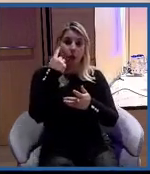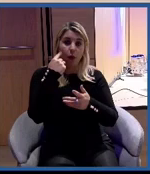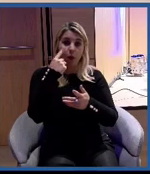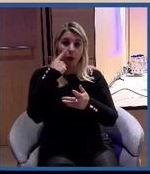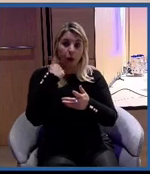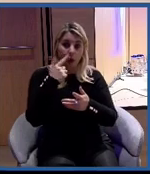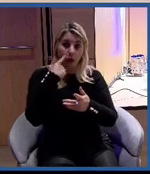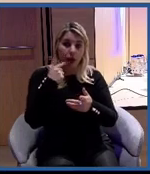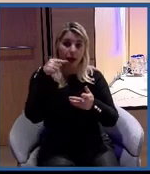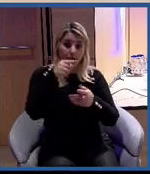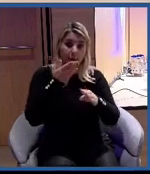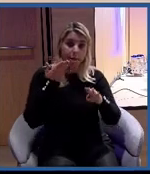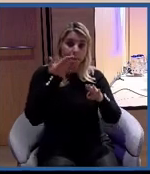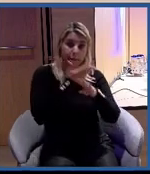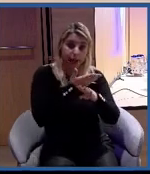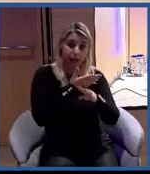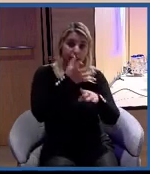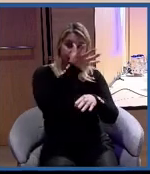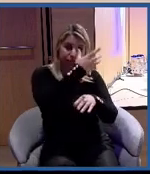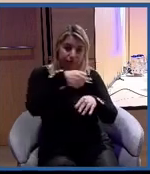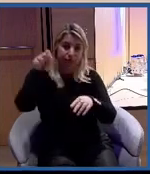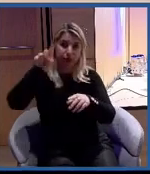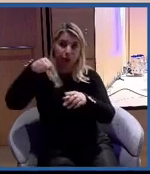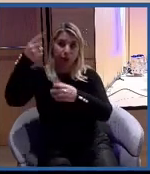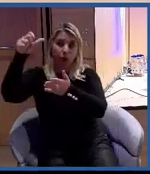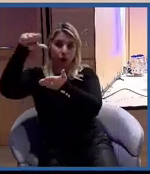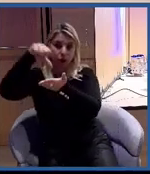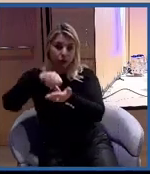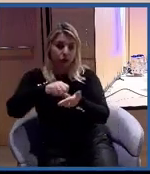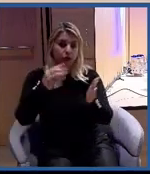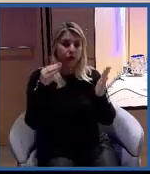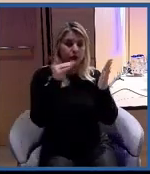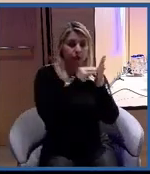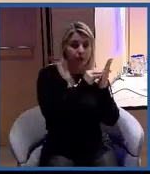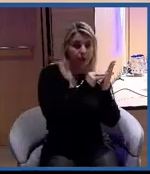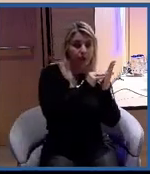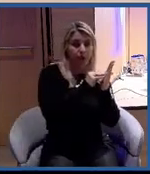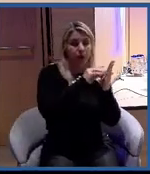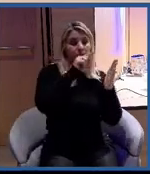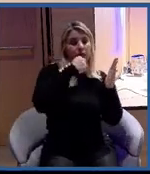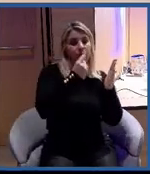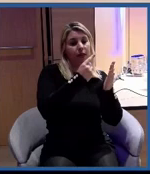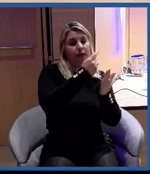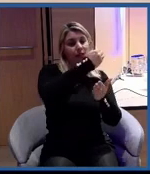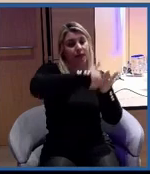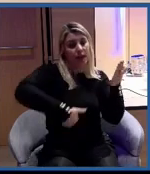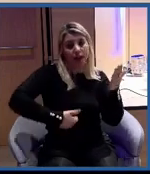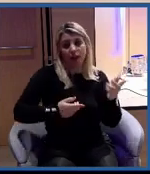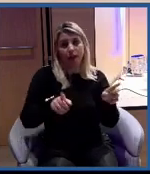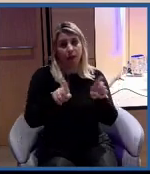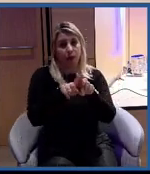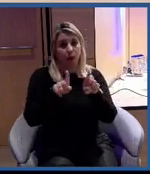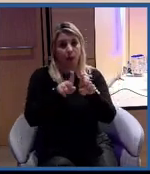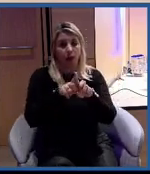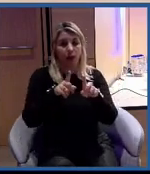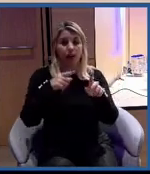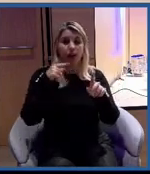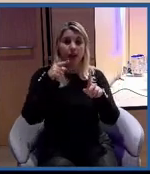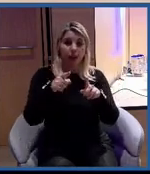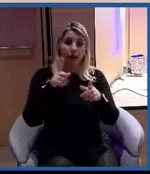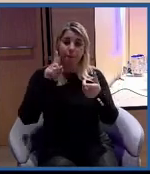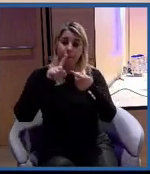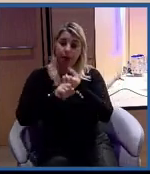de extradición contra él se inscribió lo inscribieron después lo bajaron e igual él inscribió a su